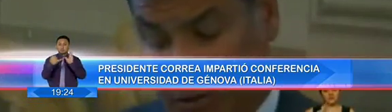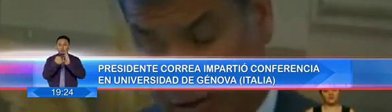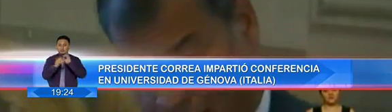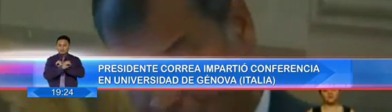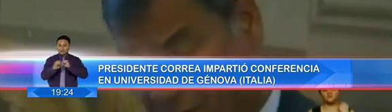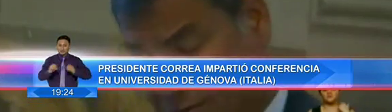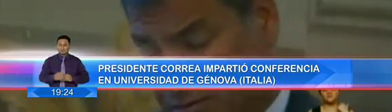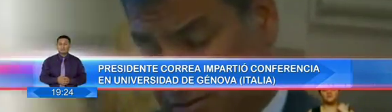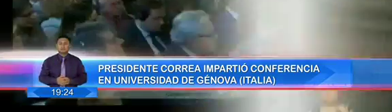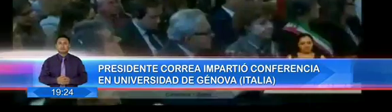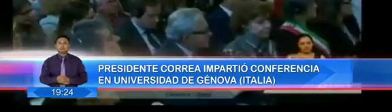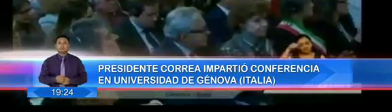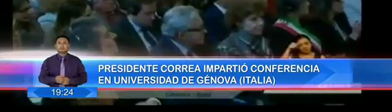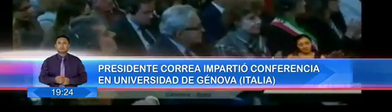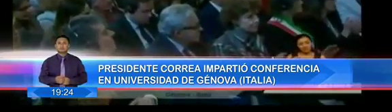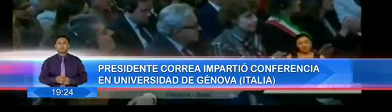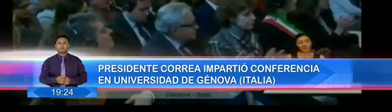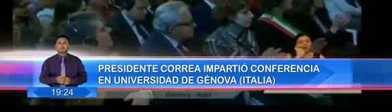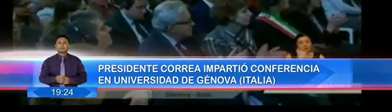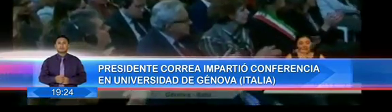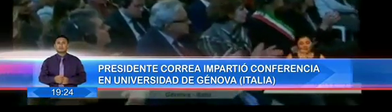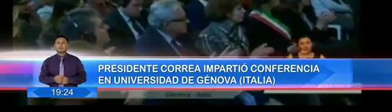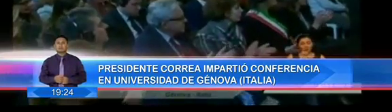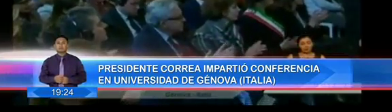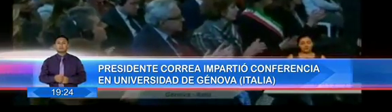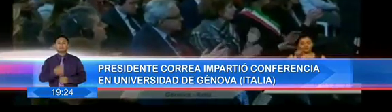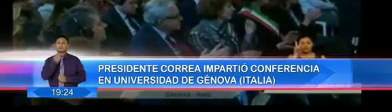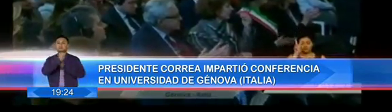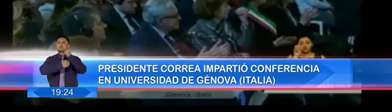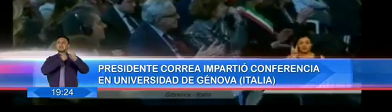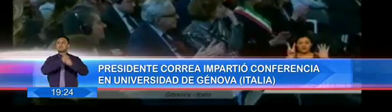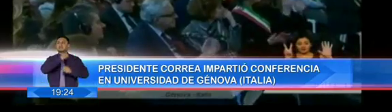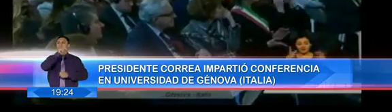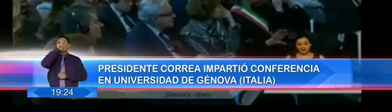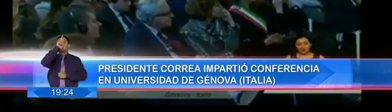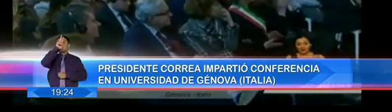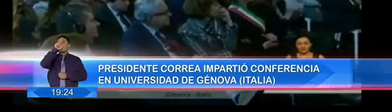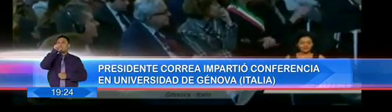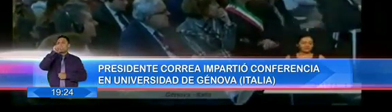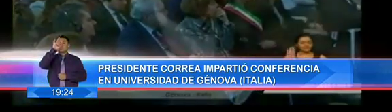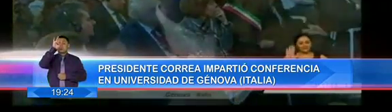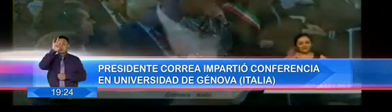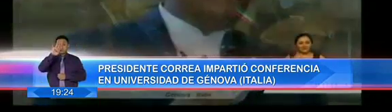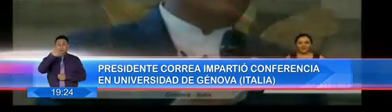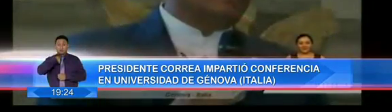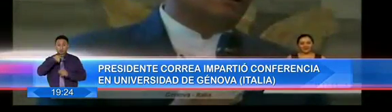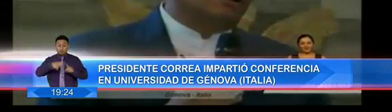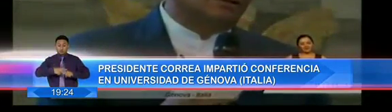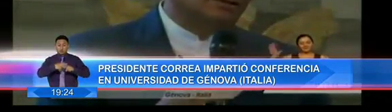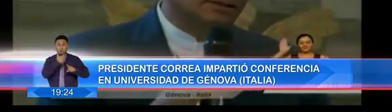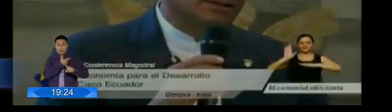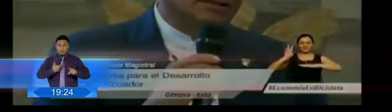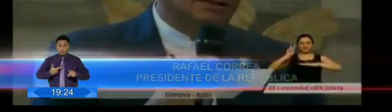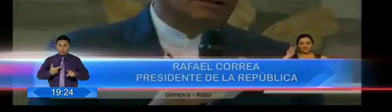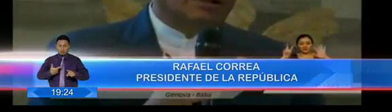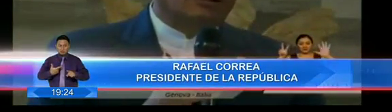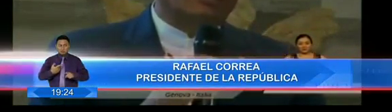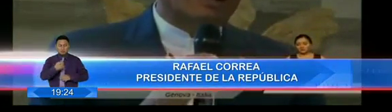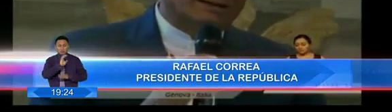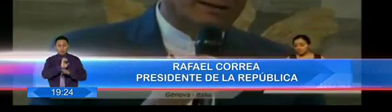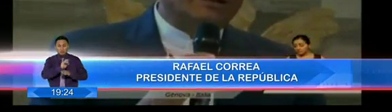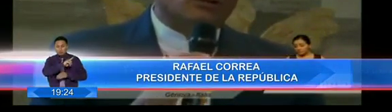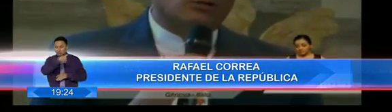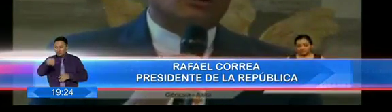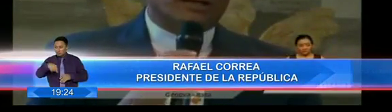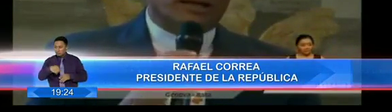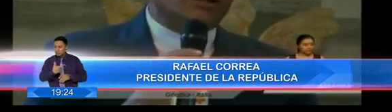fiscales. El país que encontramos en el 2007, año en que llegué al gobierno, tenía una